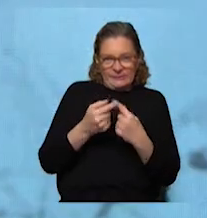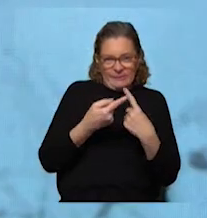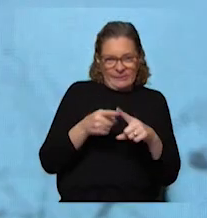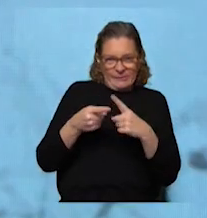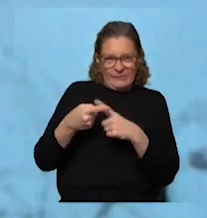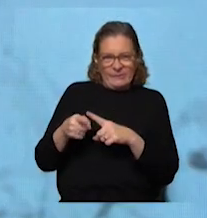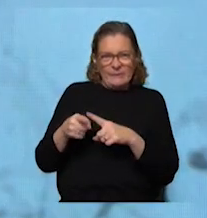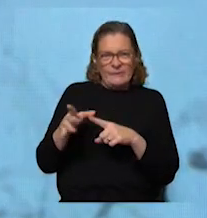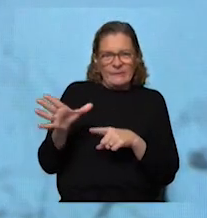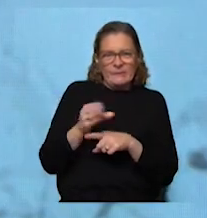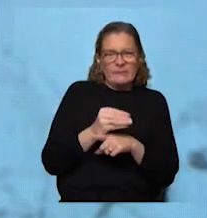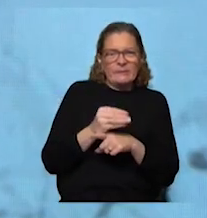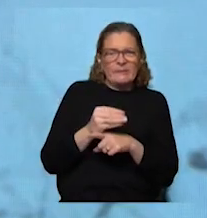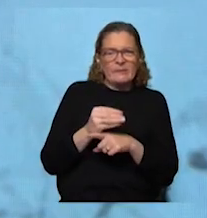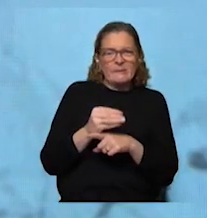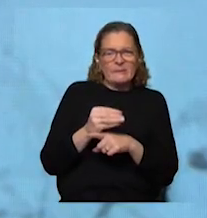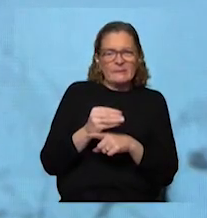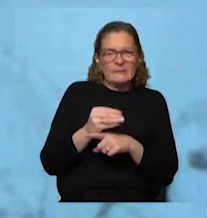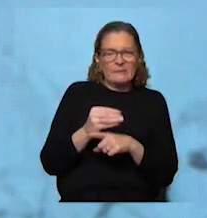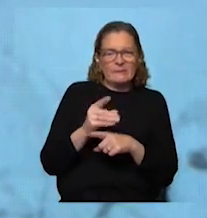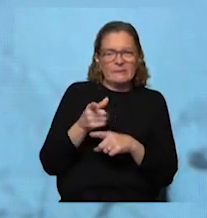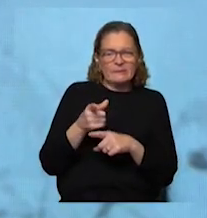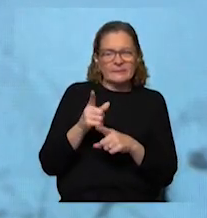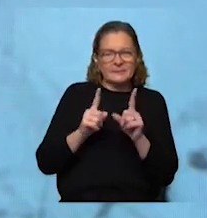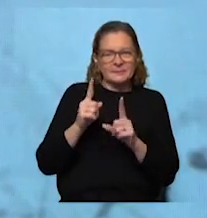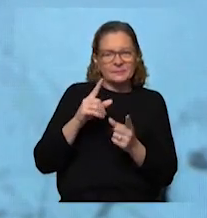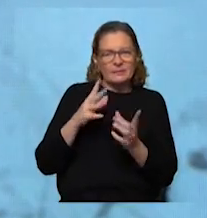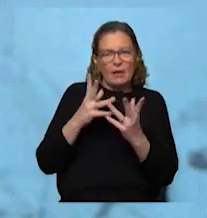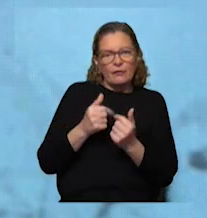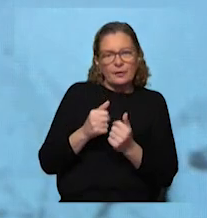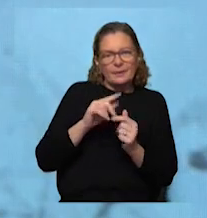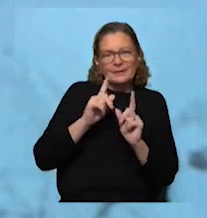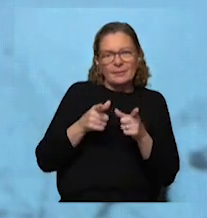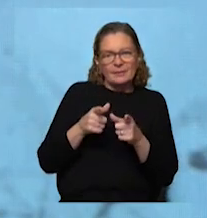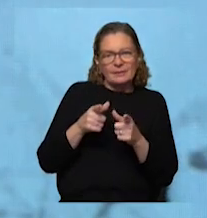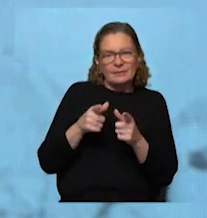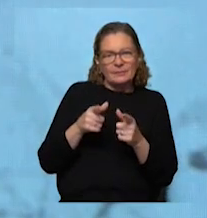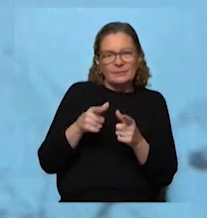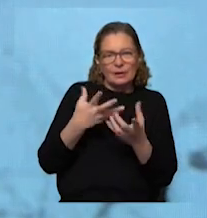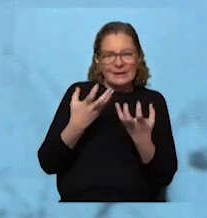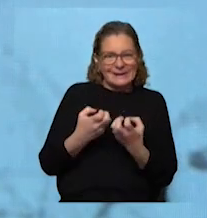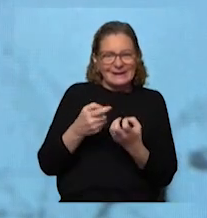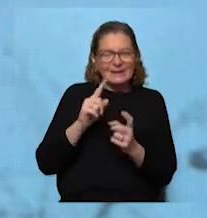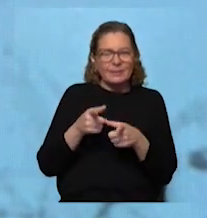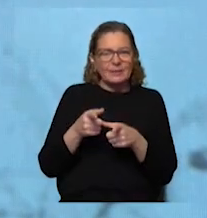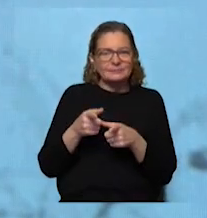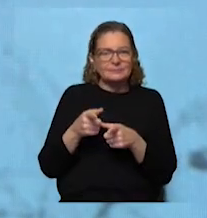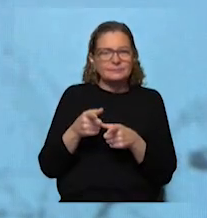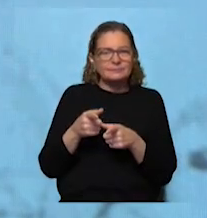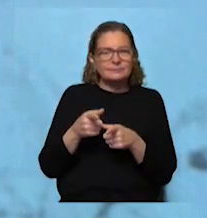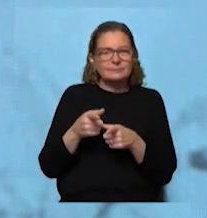diferentes del territorio también de alguna manera bueno de alguna manera era parte de lo que quería no